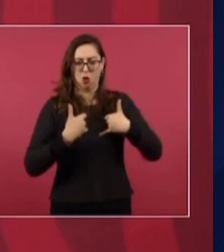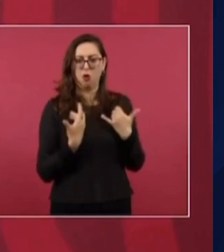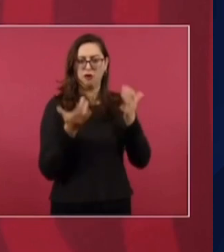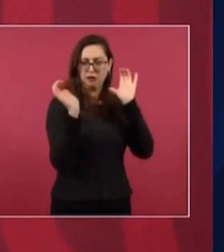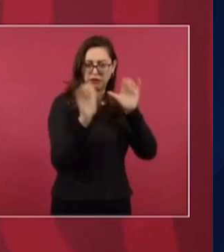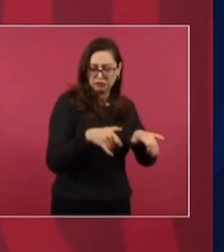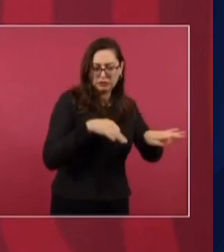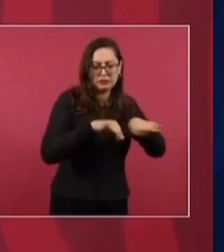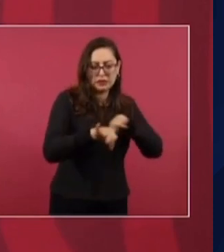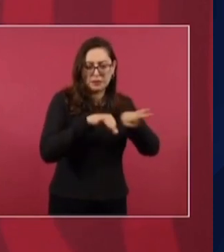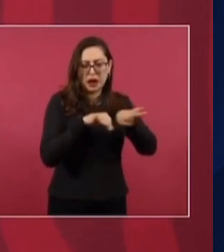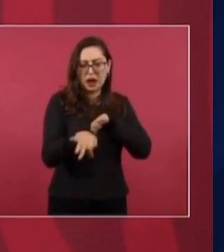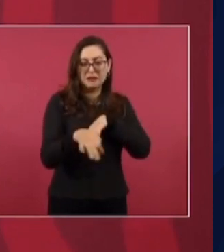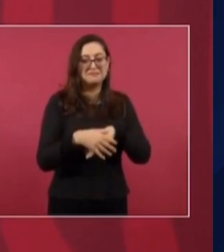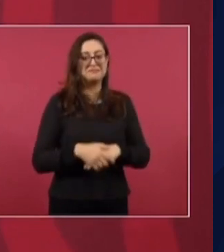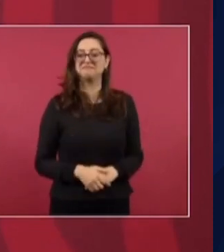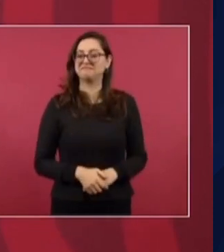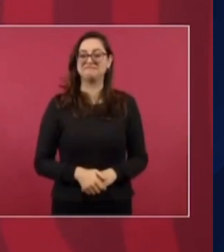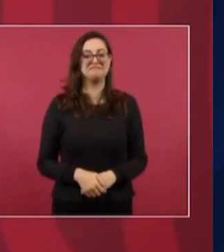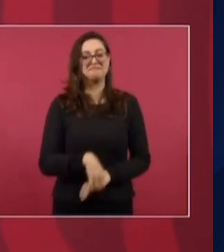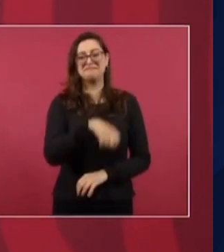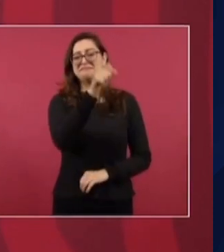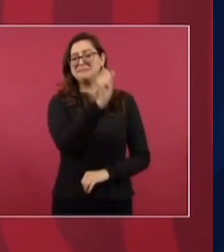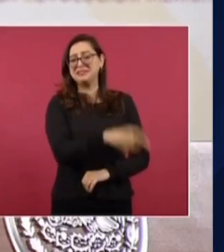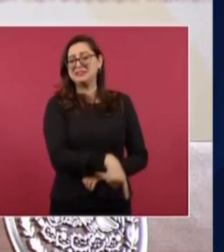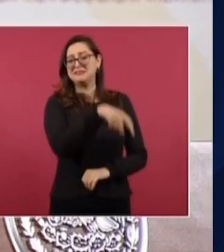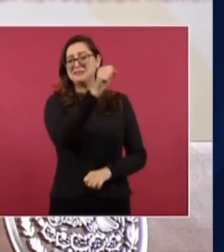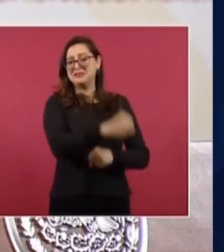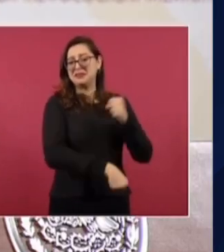nada son los mismos